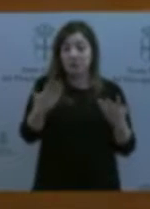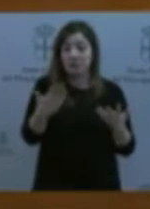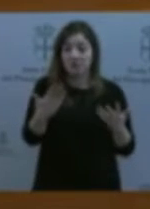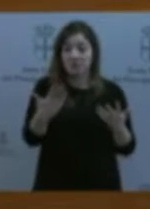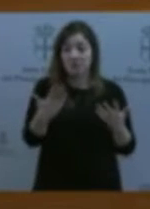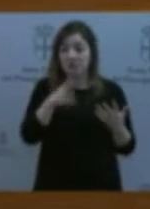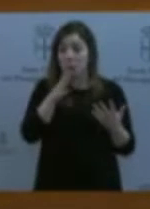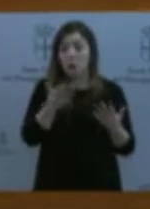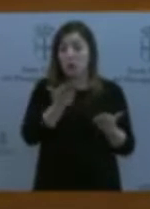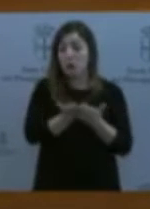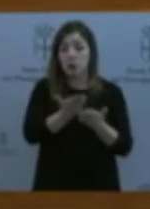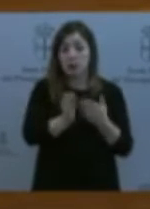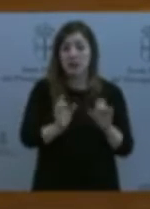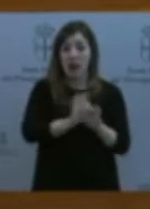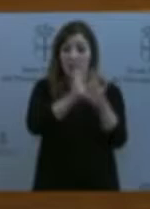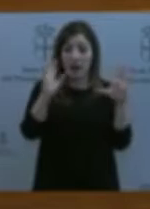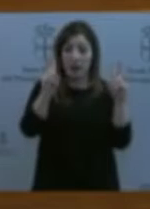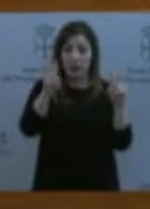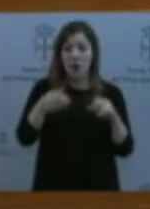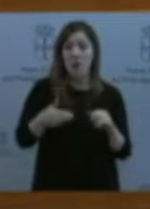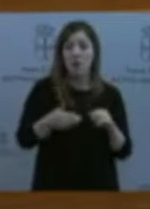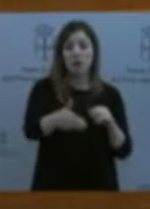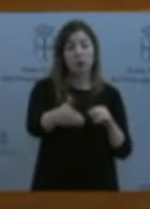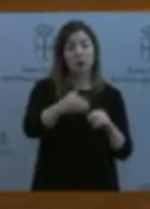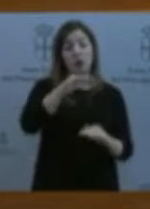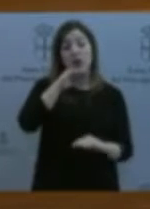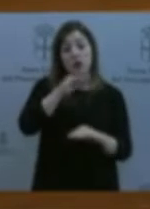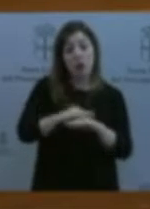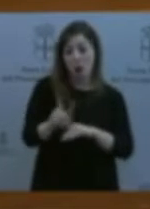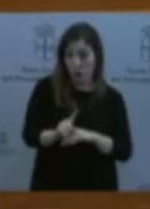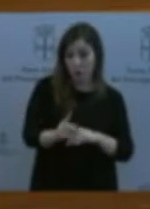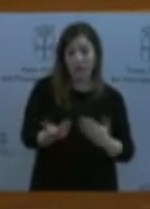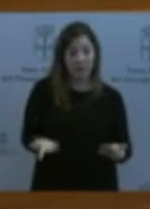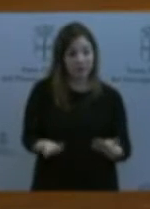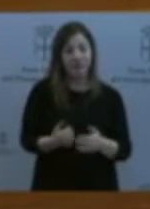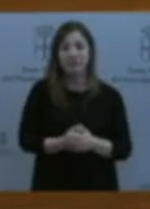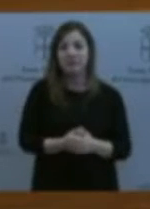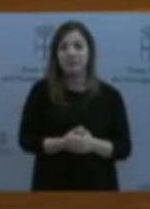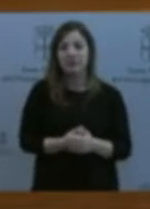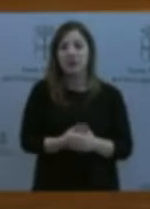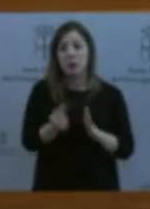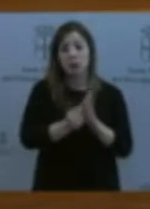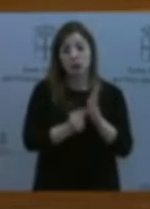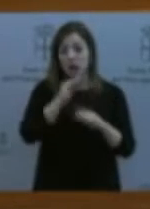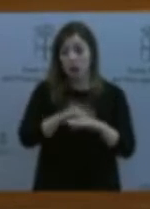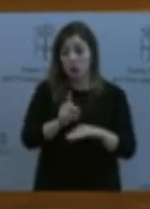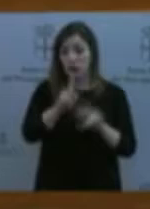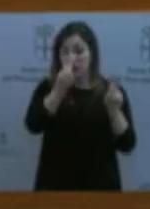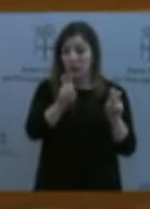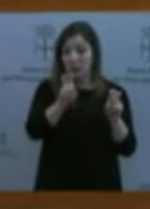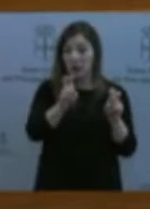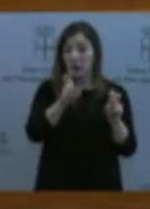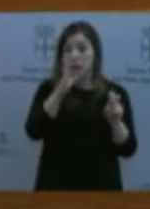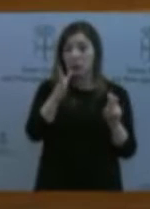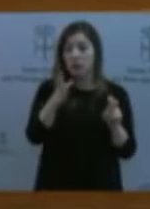futuros incumplimientos, asunto que se antepone seguramente por la imposibilidad de tener tiempo suficiente